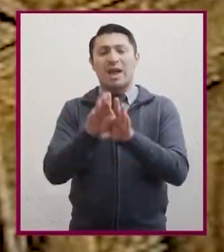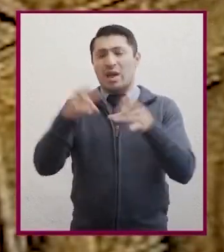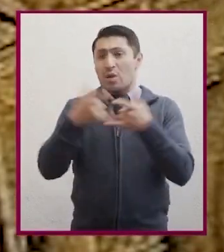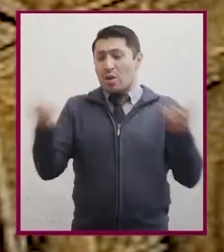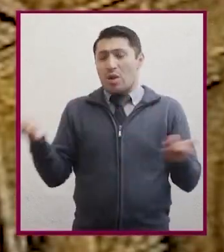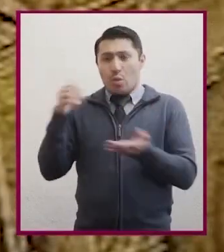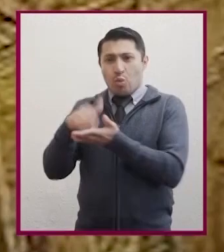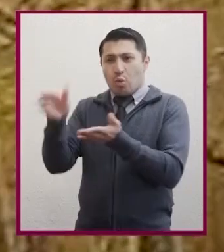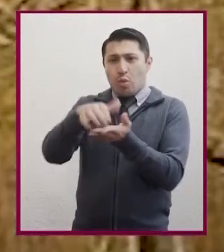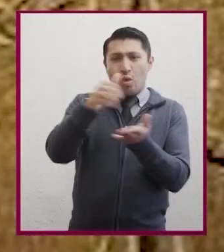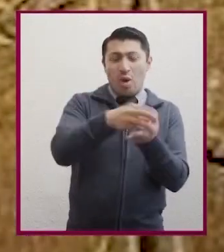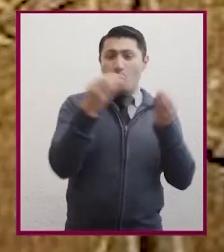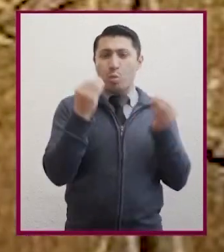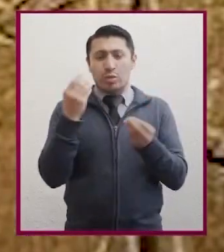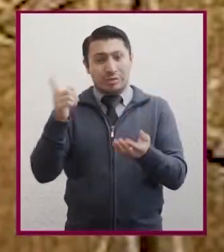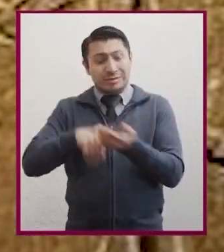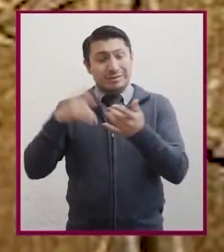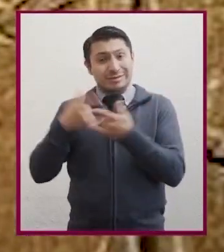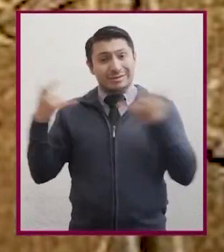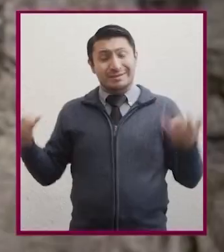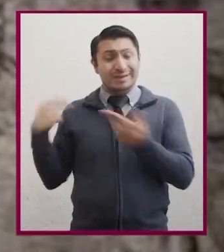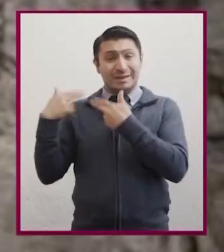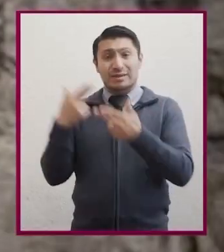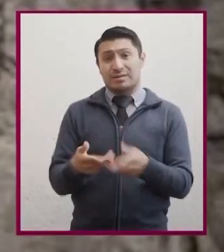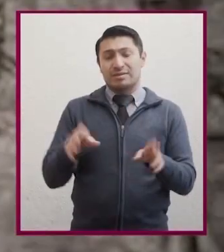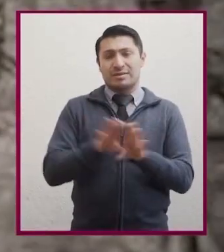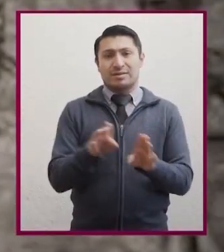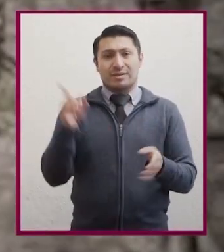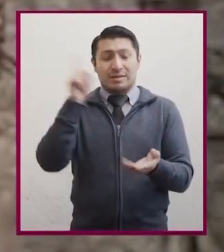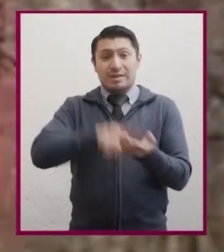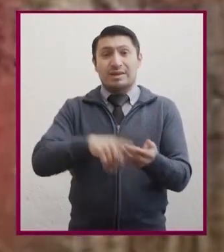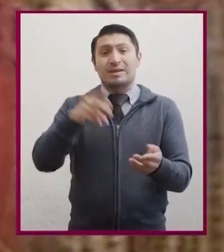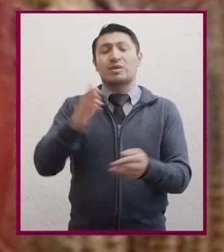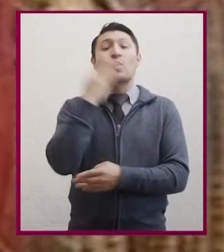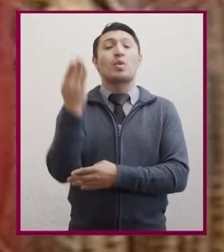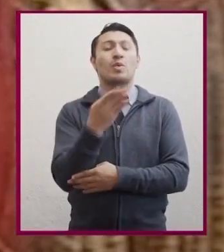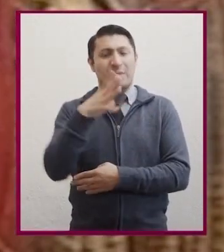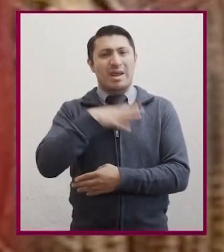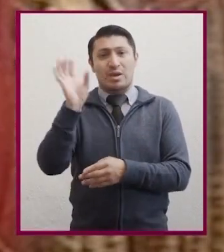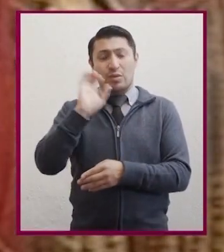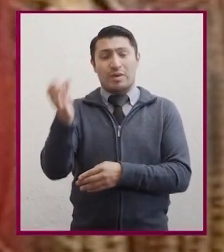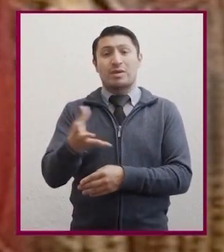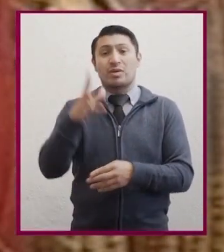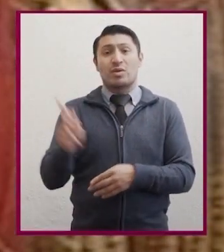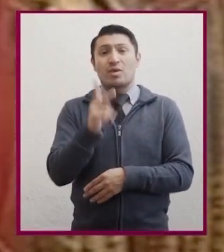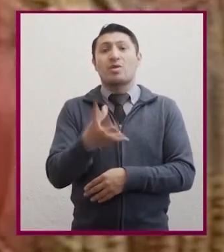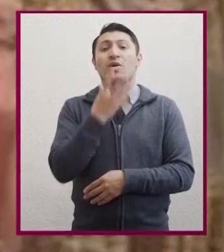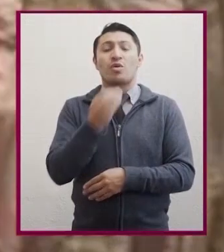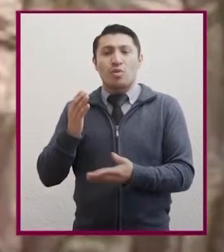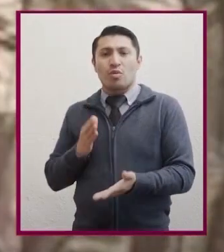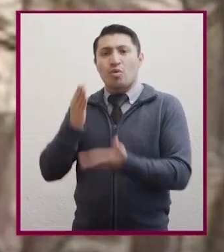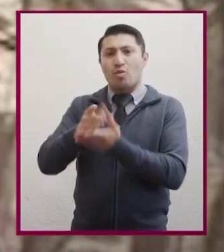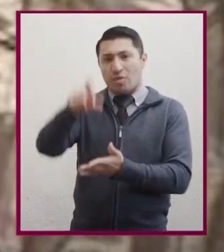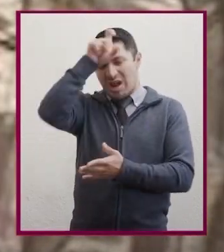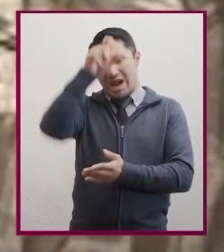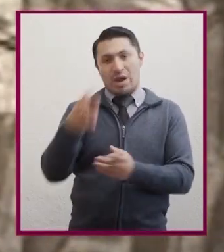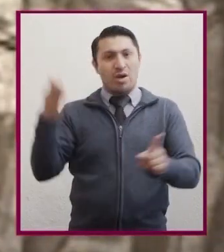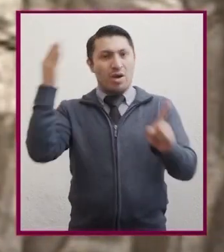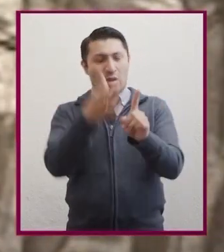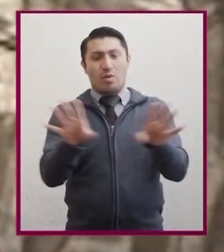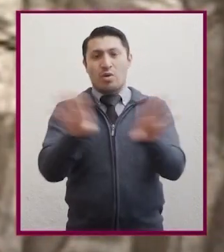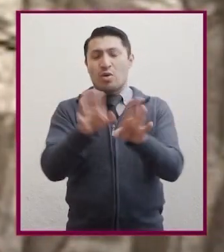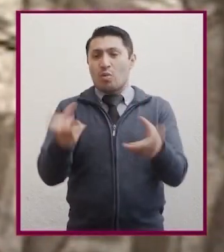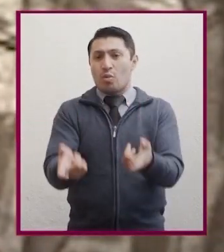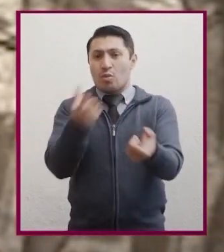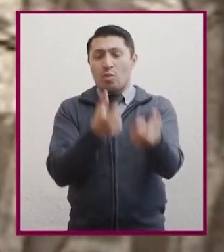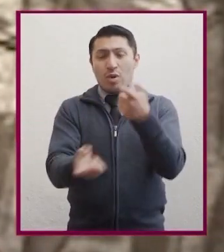La referencia que sirve como antecedente se encuentra en el relato bíblico, cuando el pueblo judío viaja a Egipto en busca de sustento